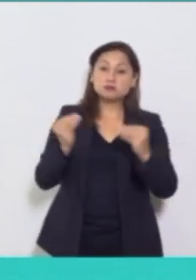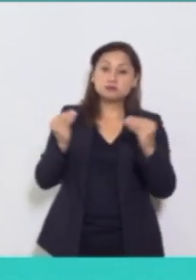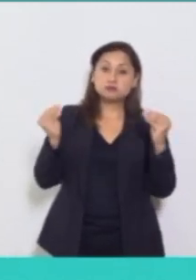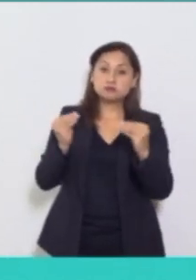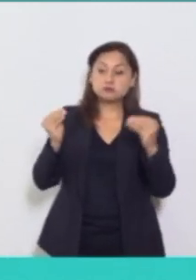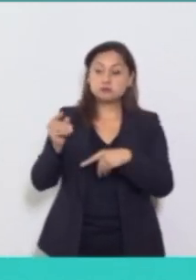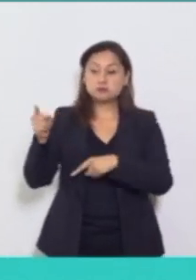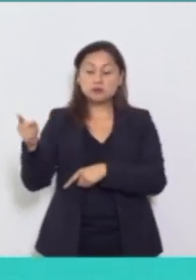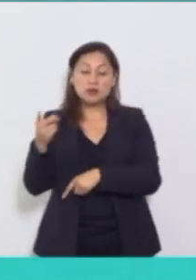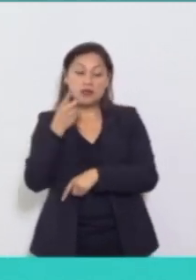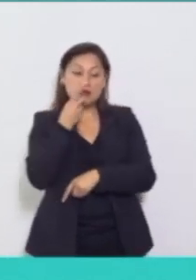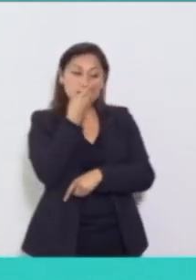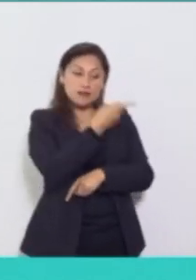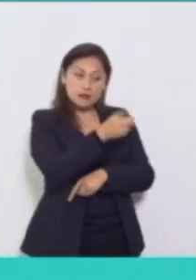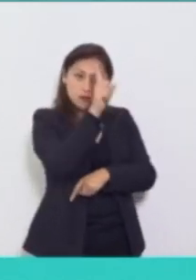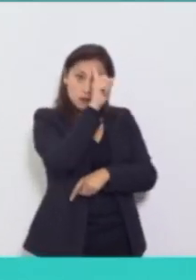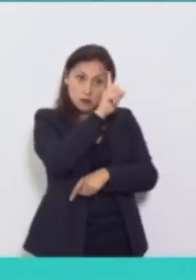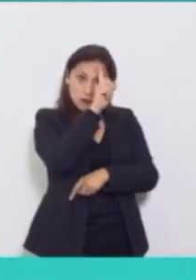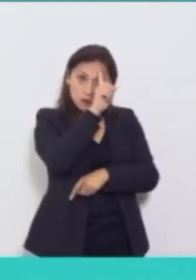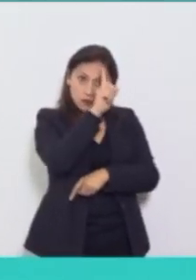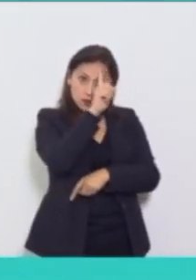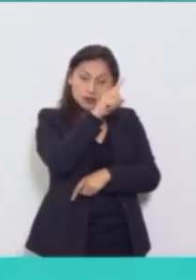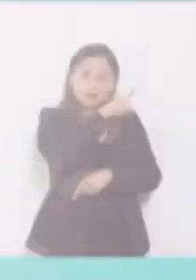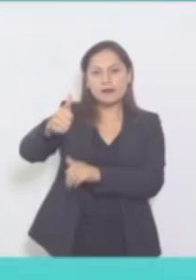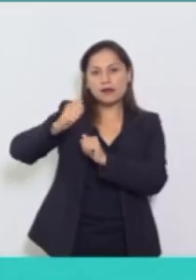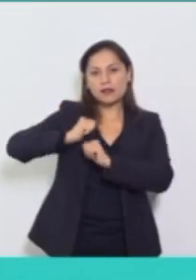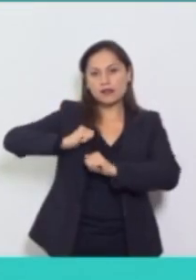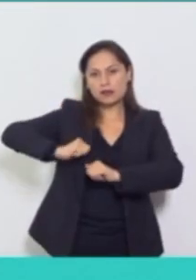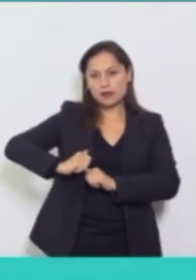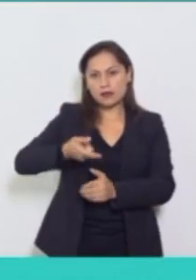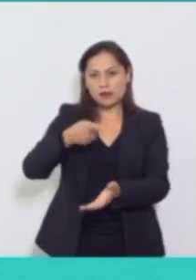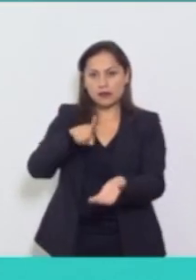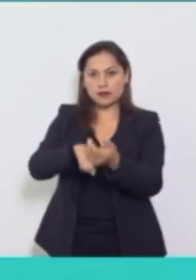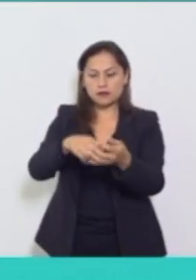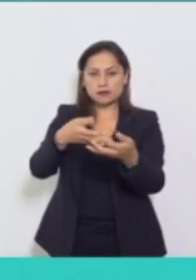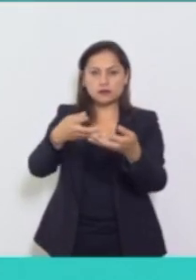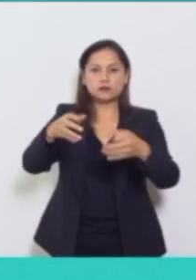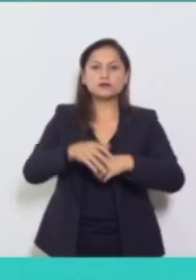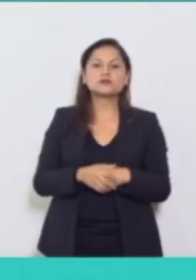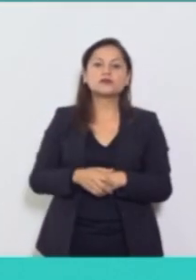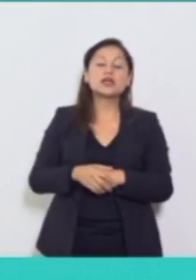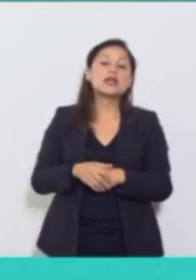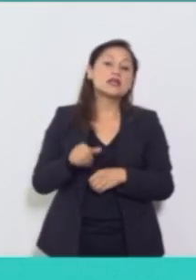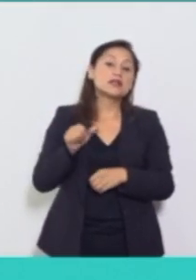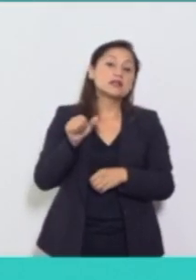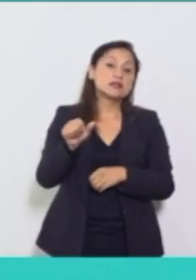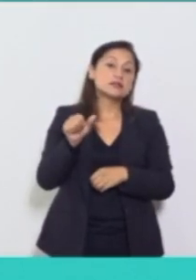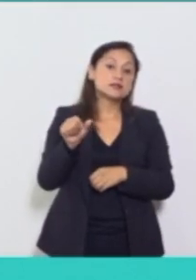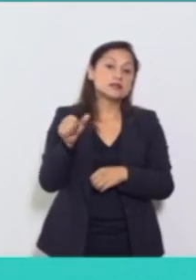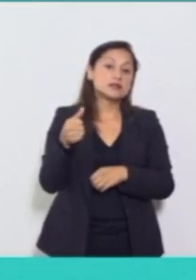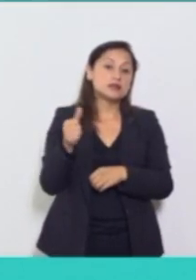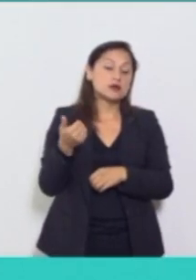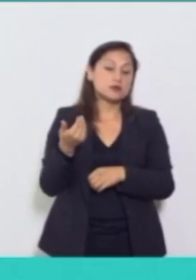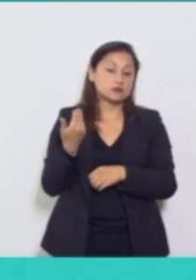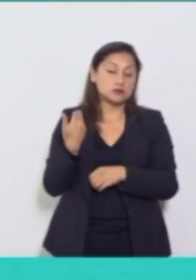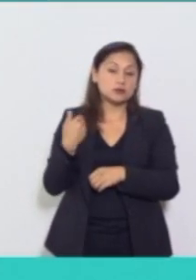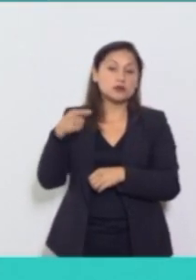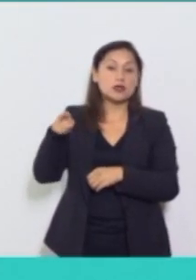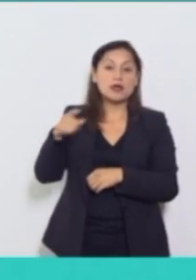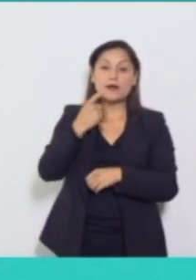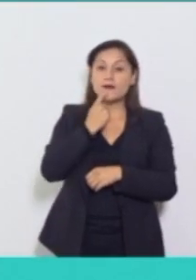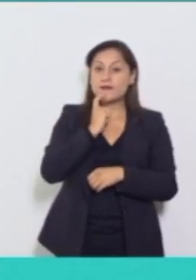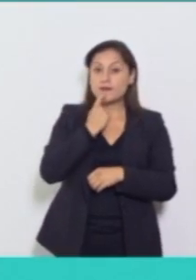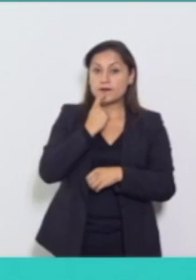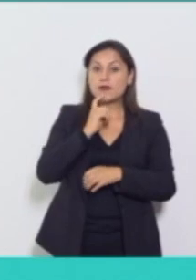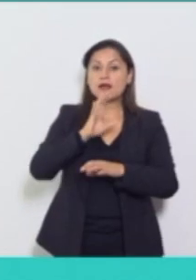federal la evidencia necesaria para avanzar en sus propuestas en la materia. El 16 de agosto pasado, ya como presidente electo, Andrés Manuel López Obrador